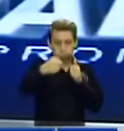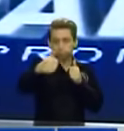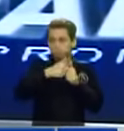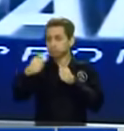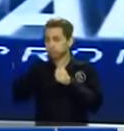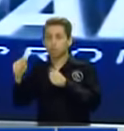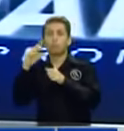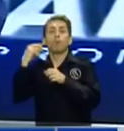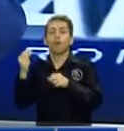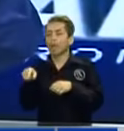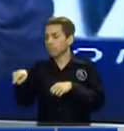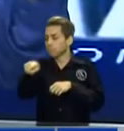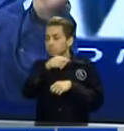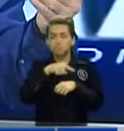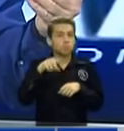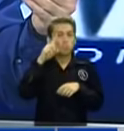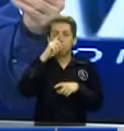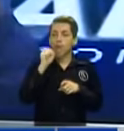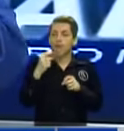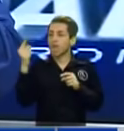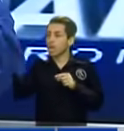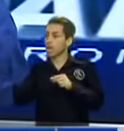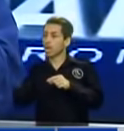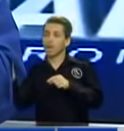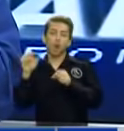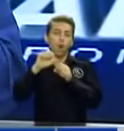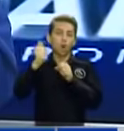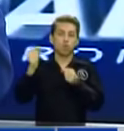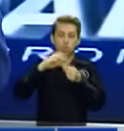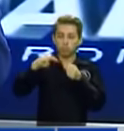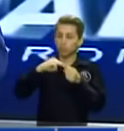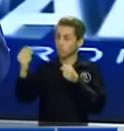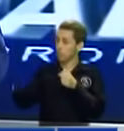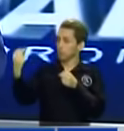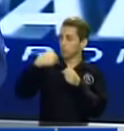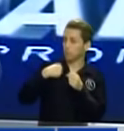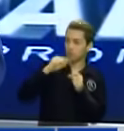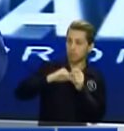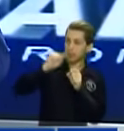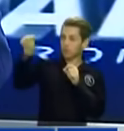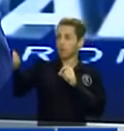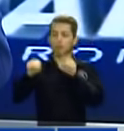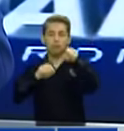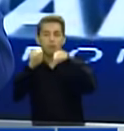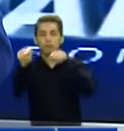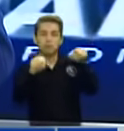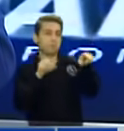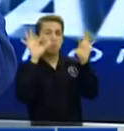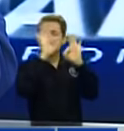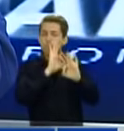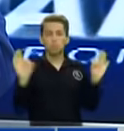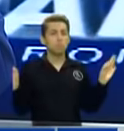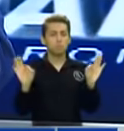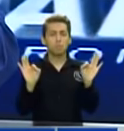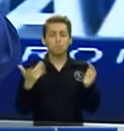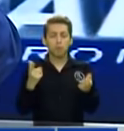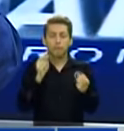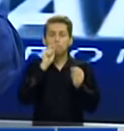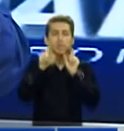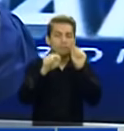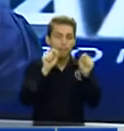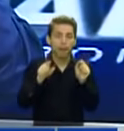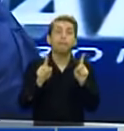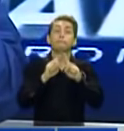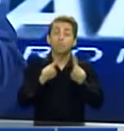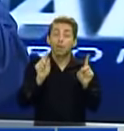no hay riesgo que de un municipio al otro lleven el virus, porque no hay contagios, no hay. Entonces se puede ir haciendo. Pero eso va a ser poco